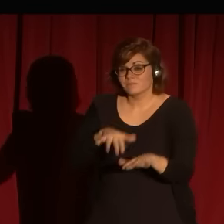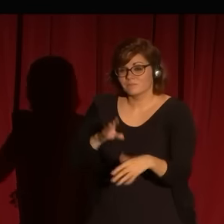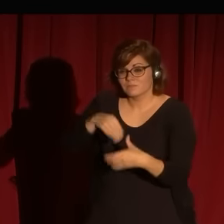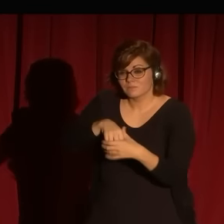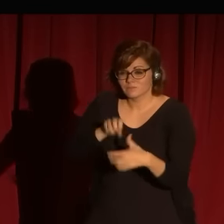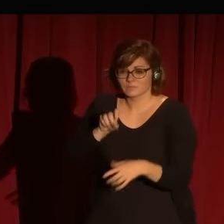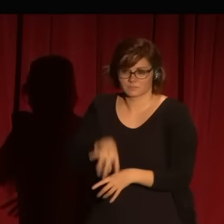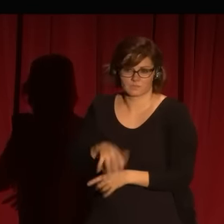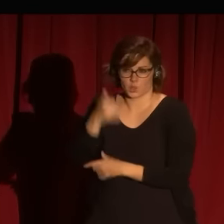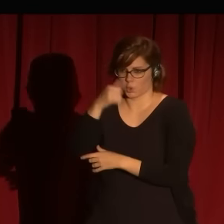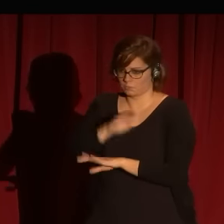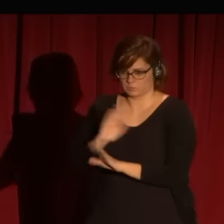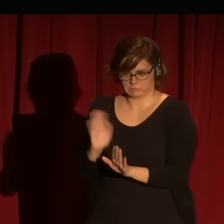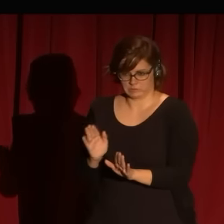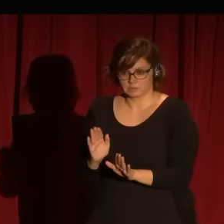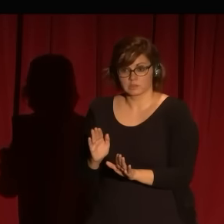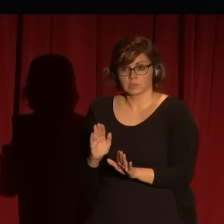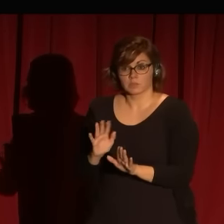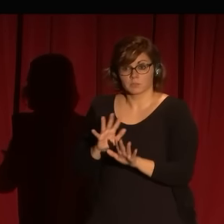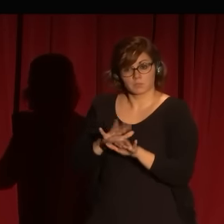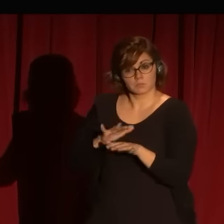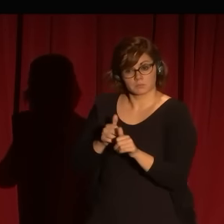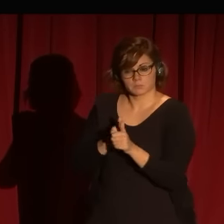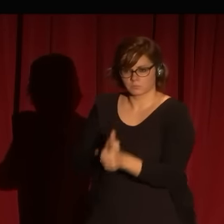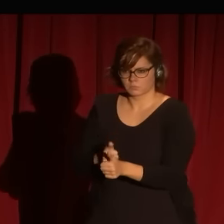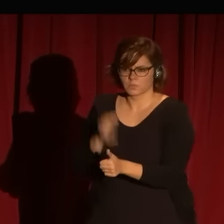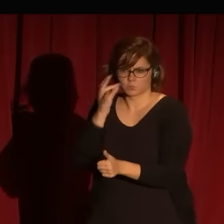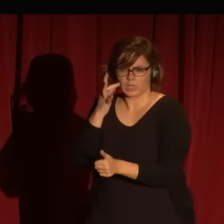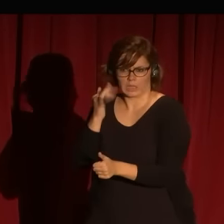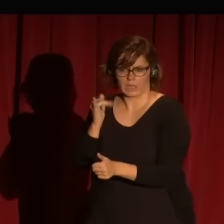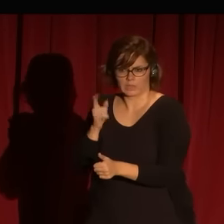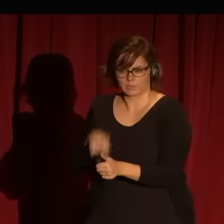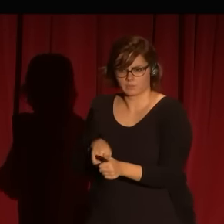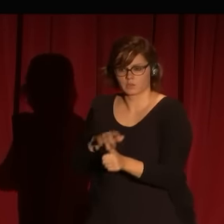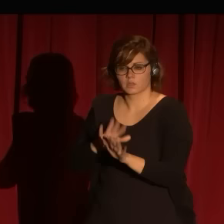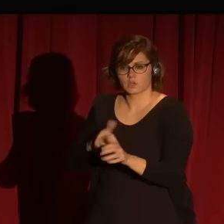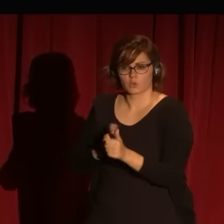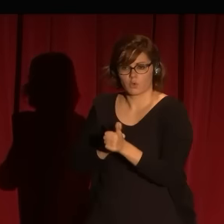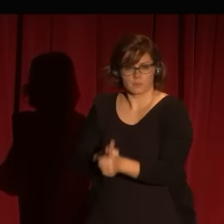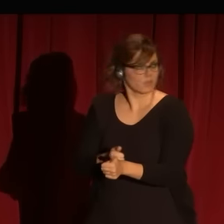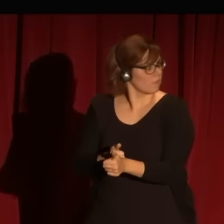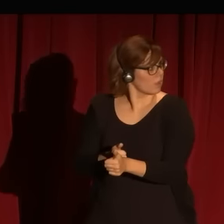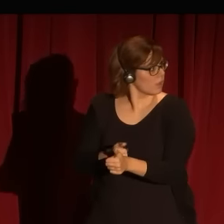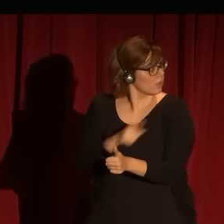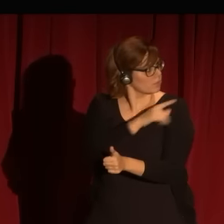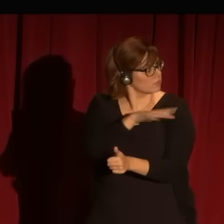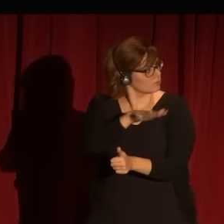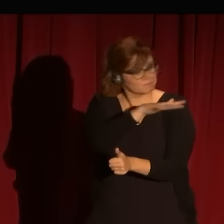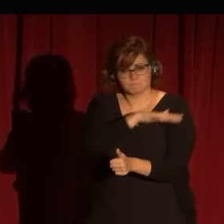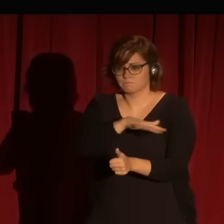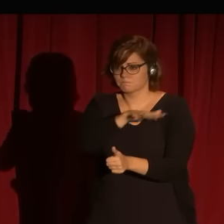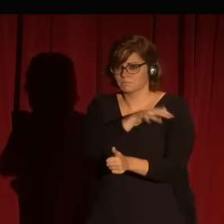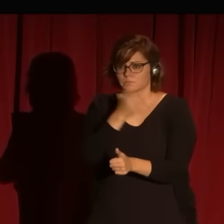hombres sin embargo parte de la comitiva sí incluye mujeres esta comitiva y esta parte de aquí pero son siempre Aquí está